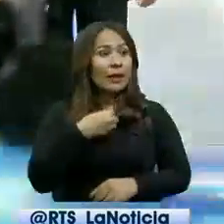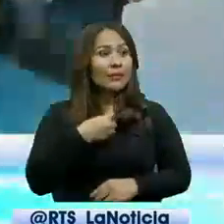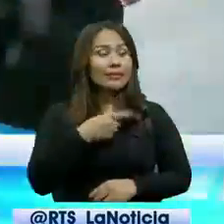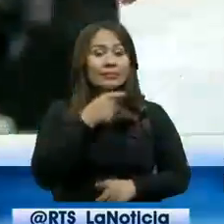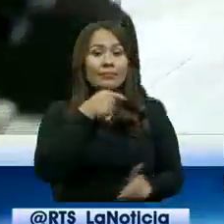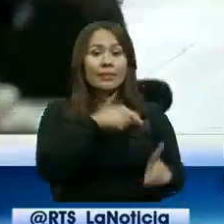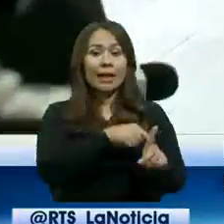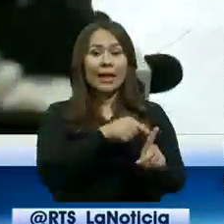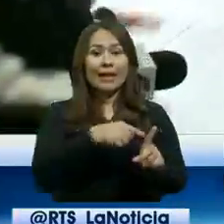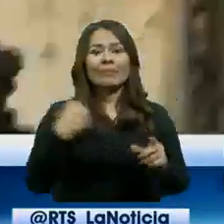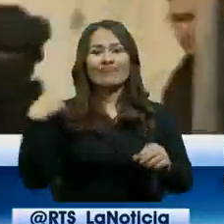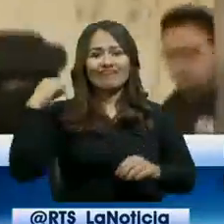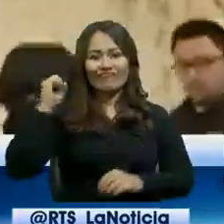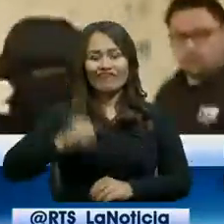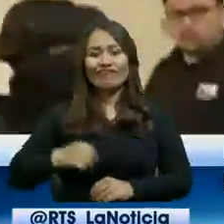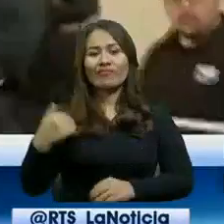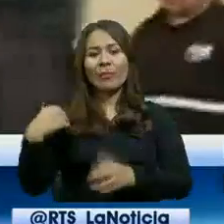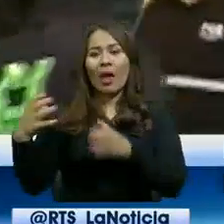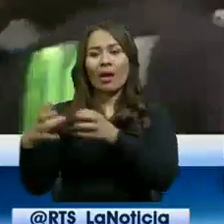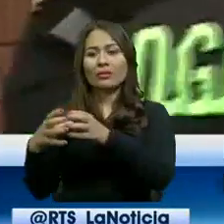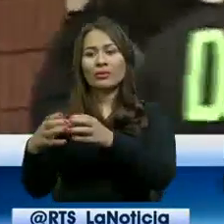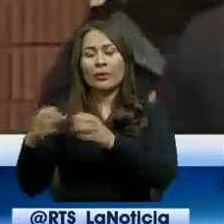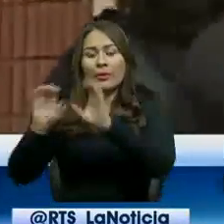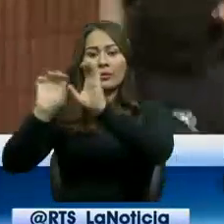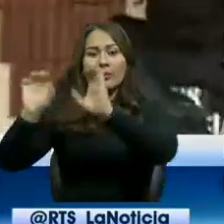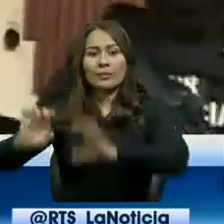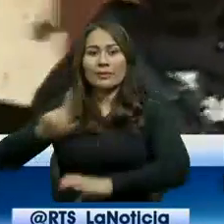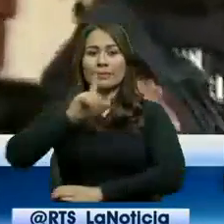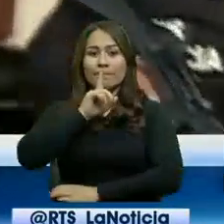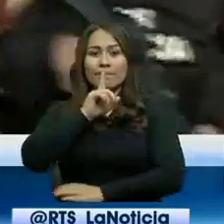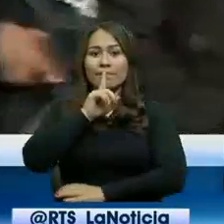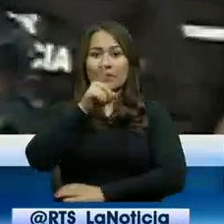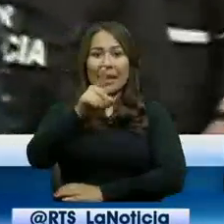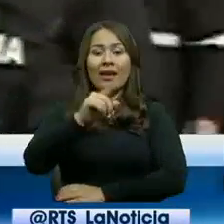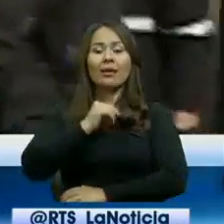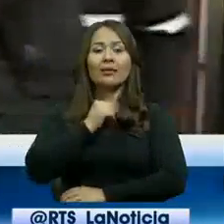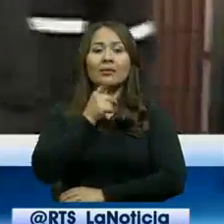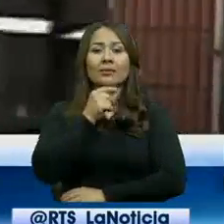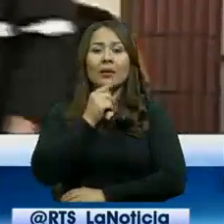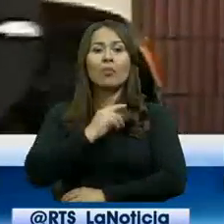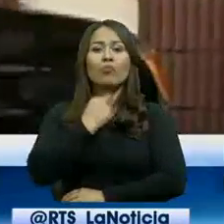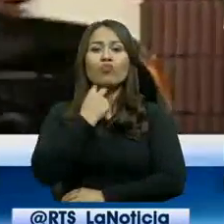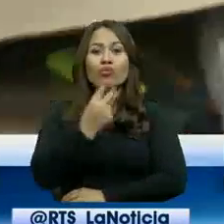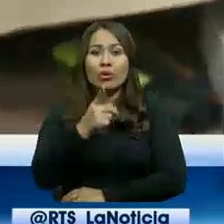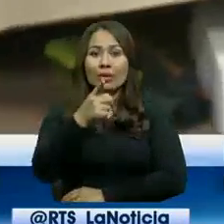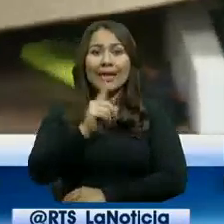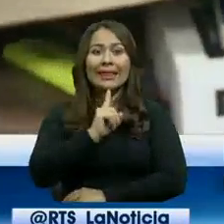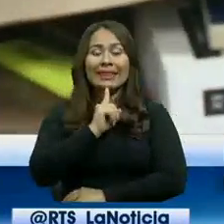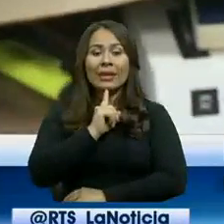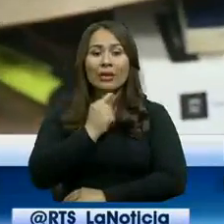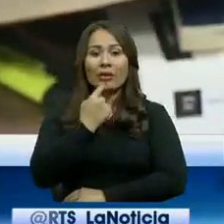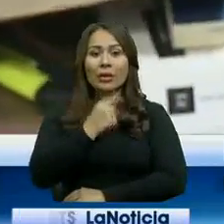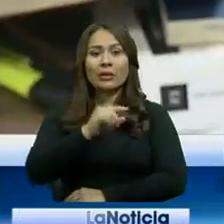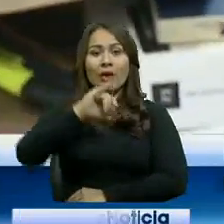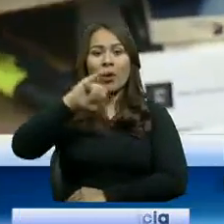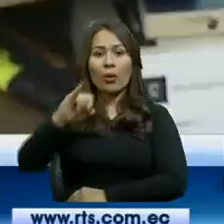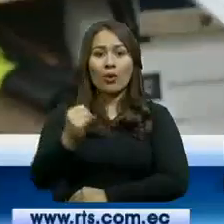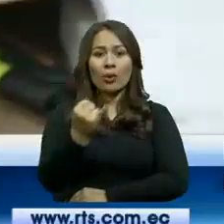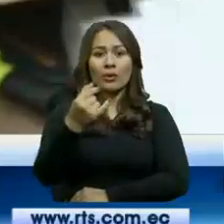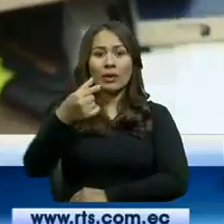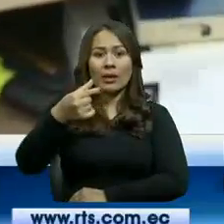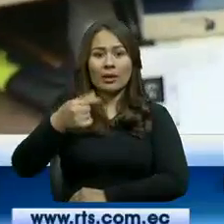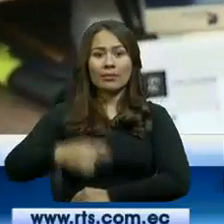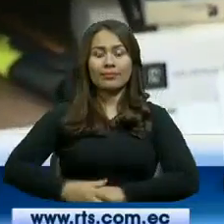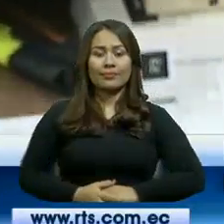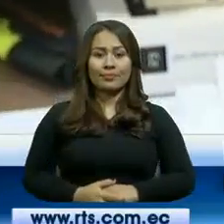de asociación ilícita. El primer elemento, las declaraciones de Ricardo Rivera, donde se mencionan las iniciales JG.